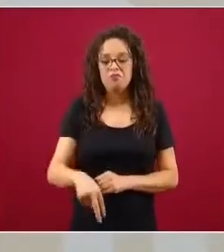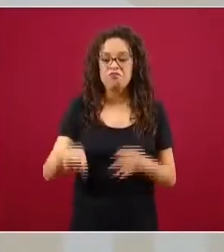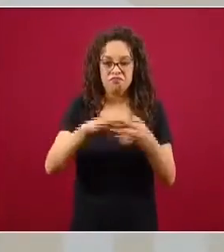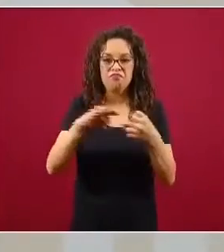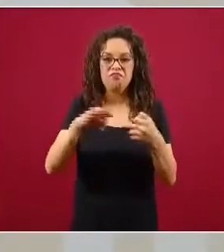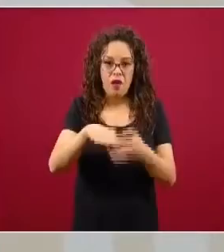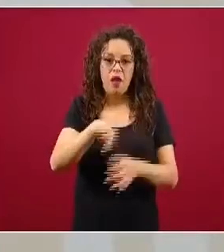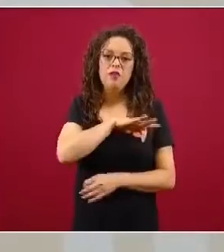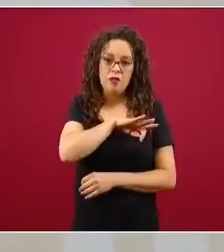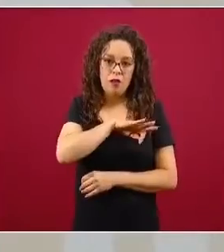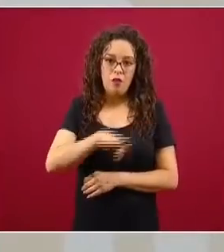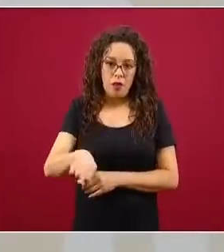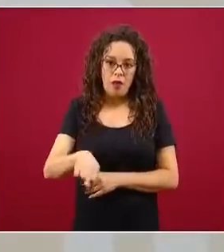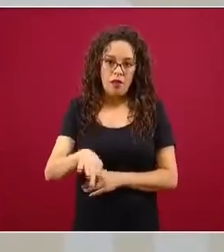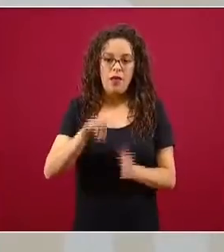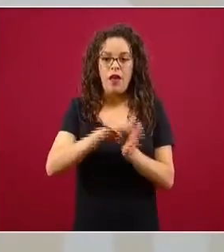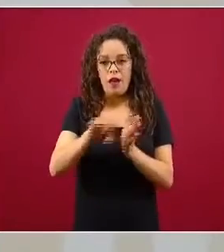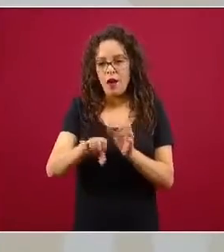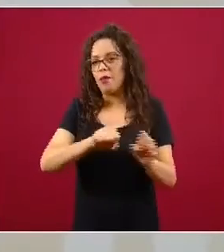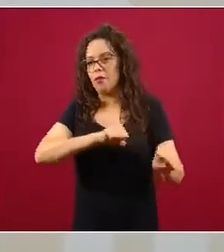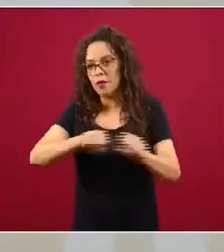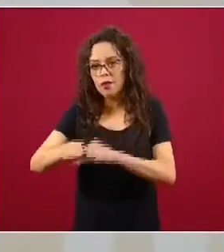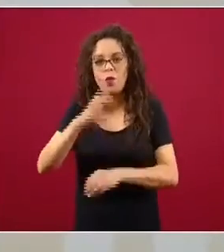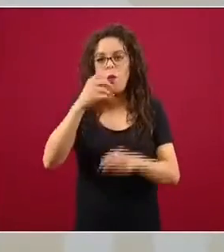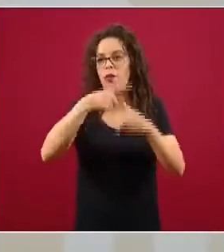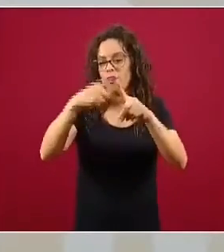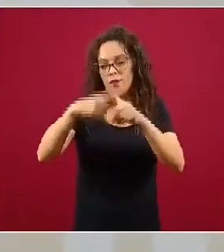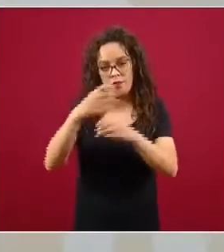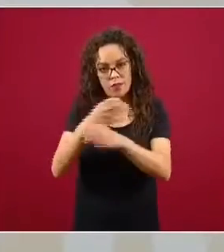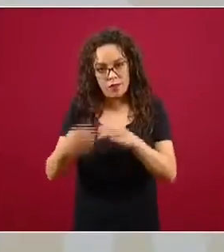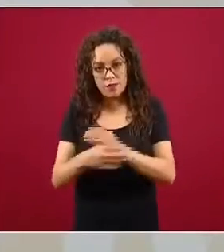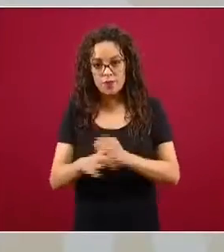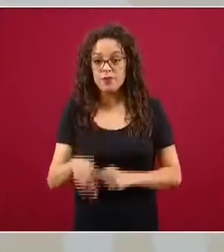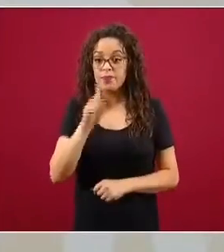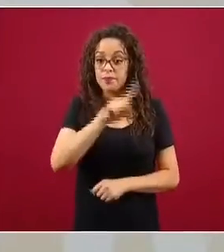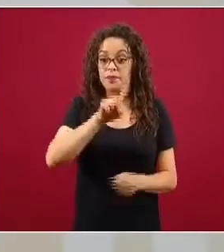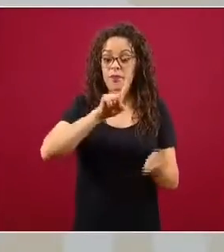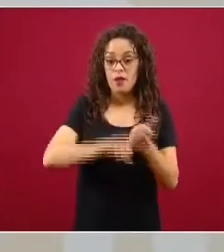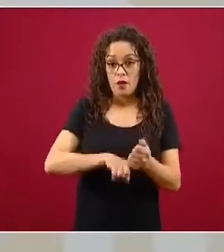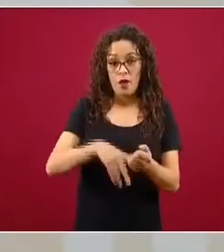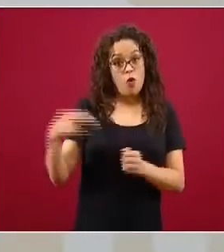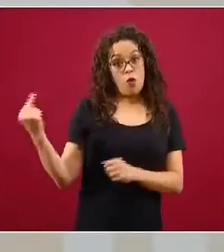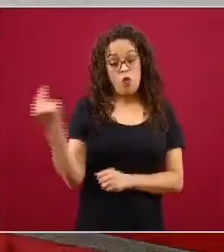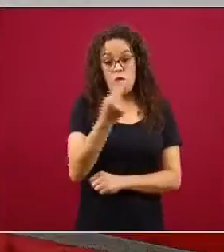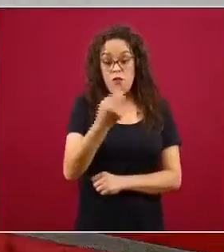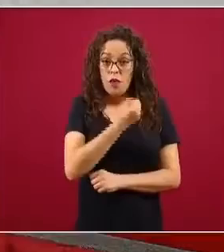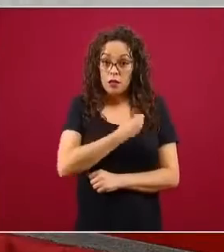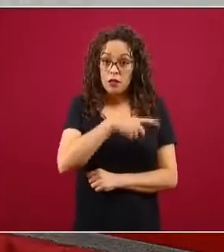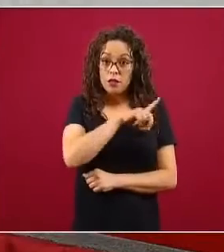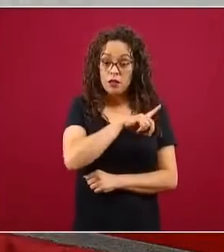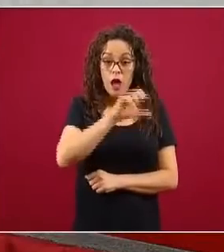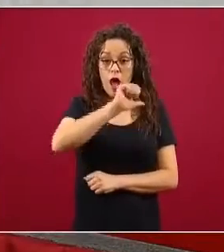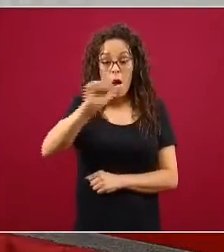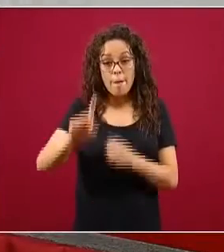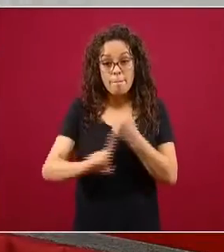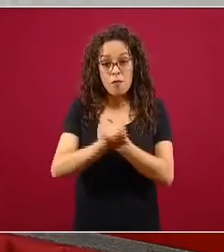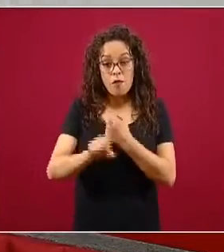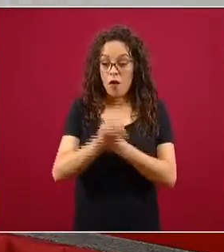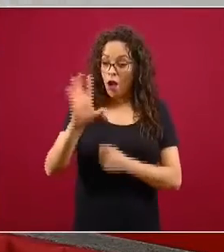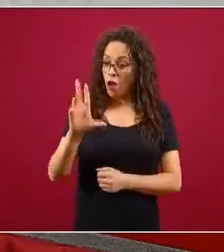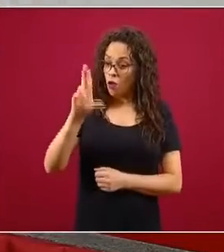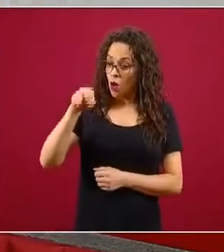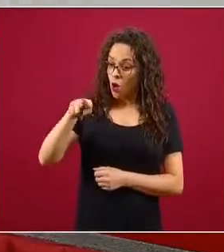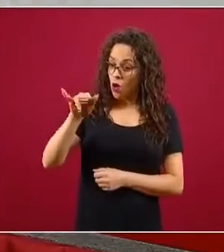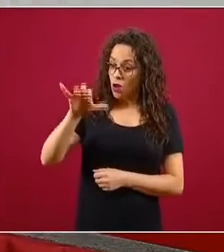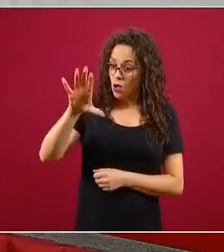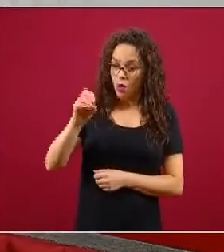frecuencia se establece un criterio de emergencia de salud para problemas crónicos y, en resumen, sabemos, y